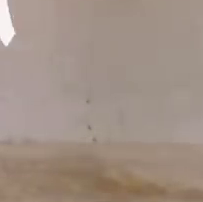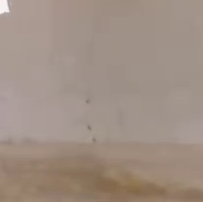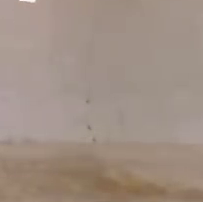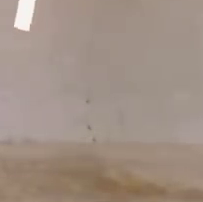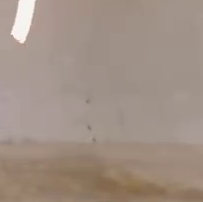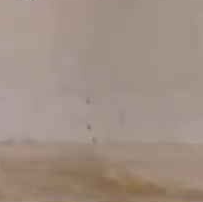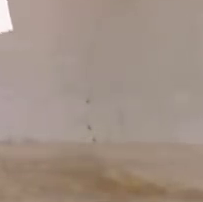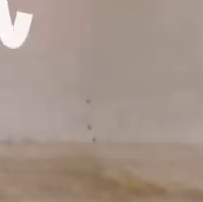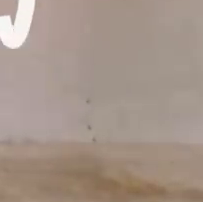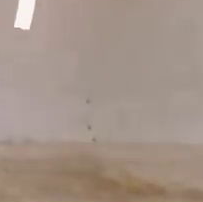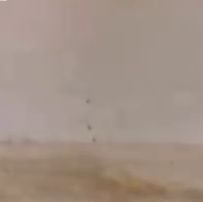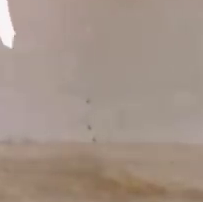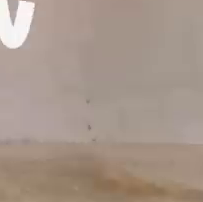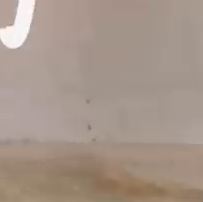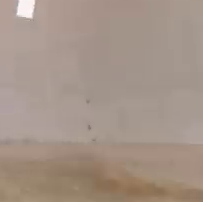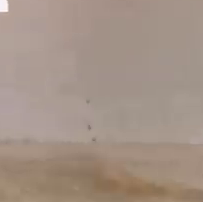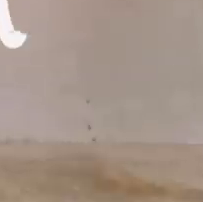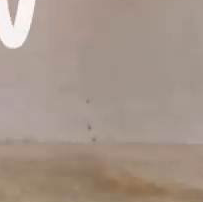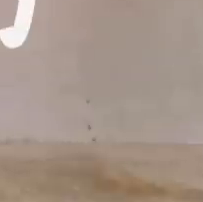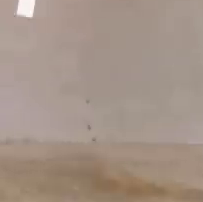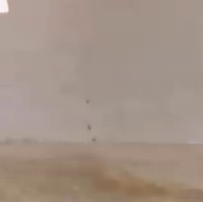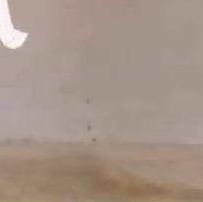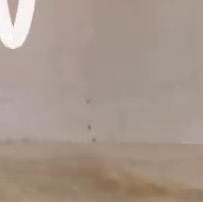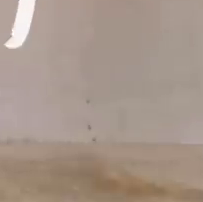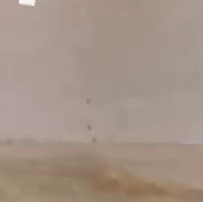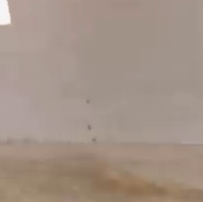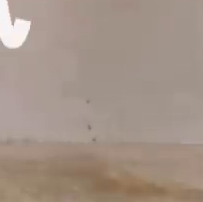adelante, cambiamos hacia atrás.